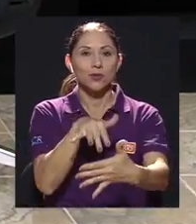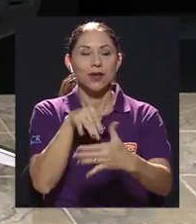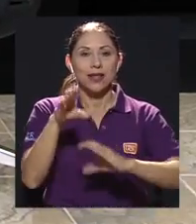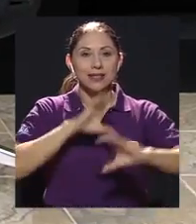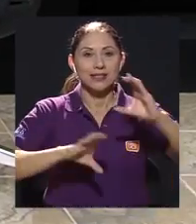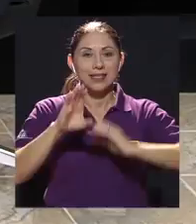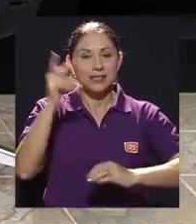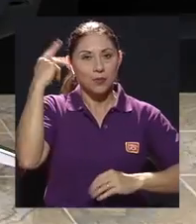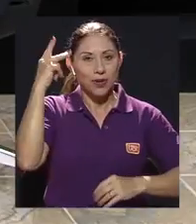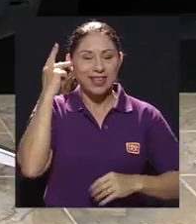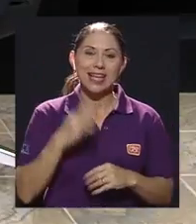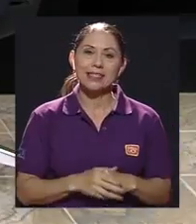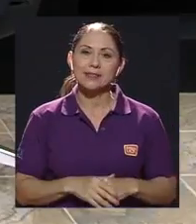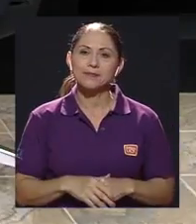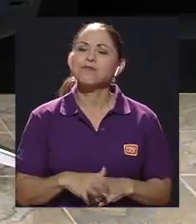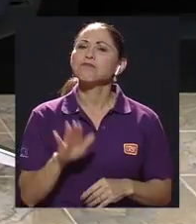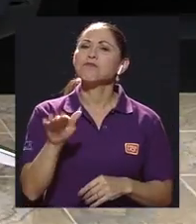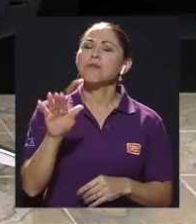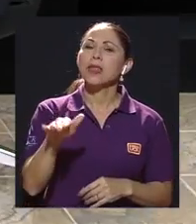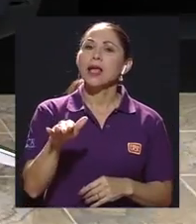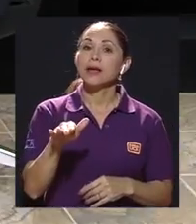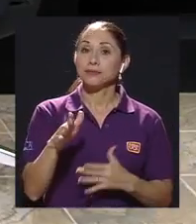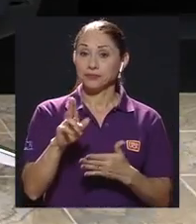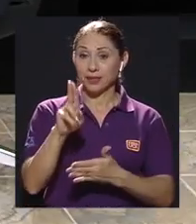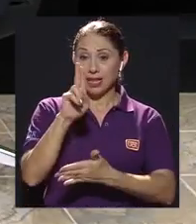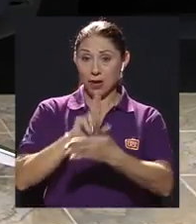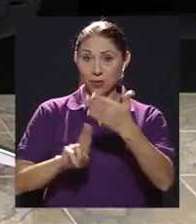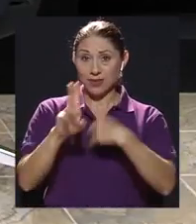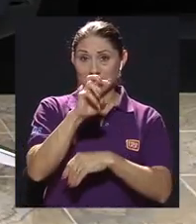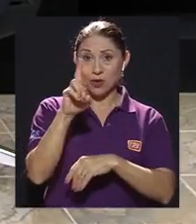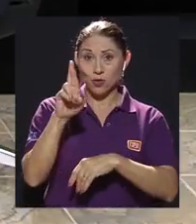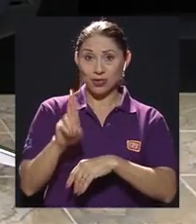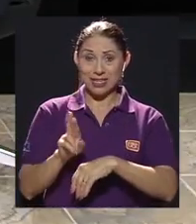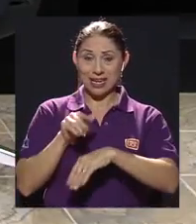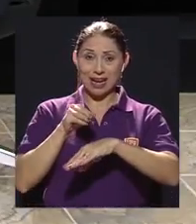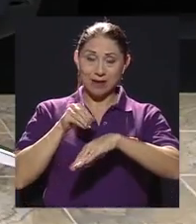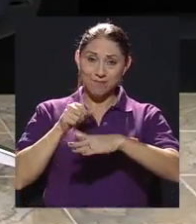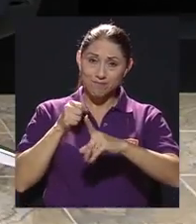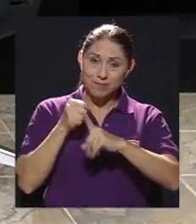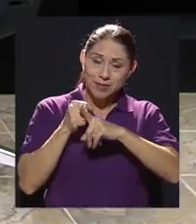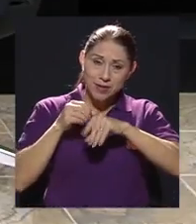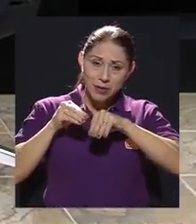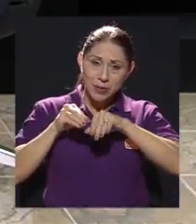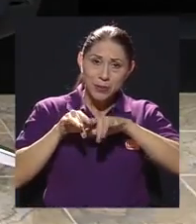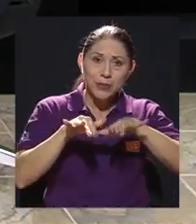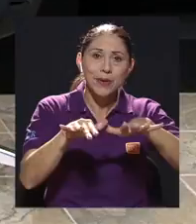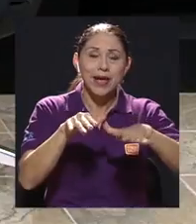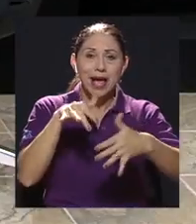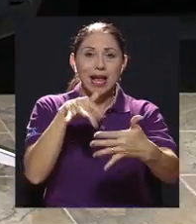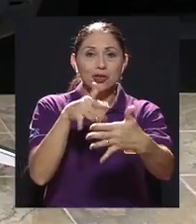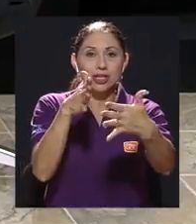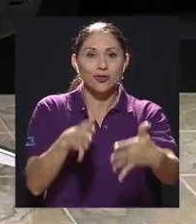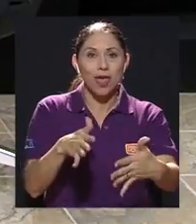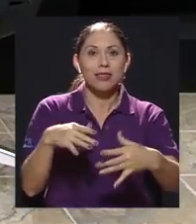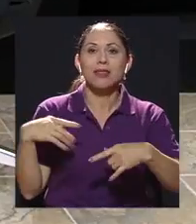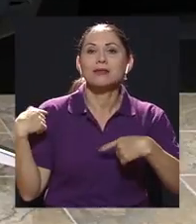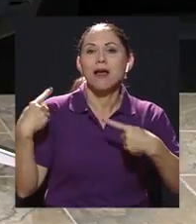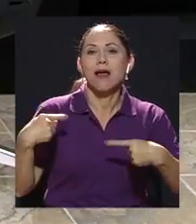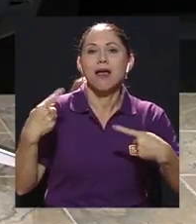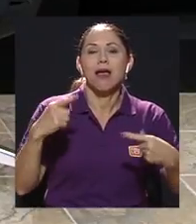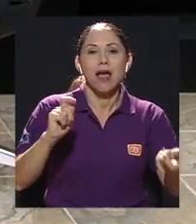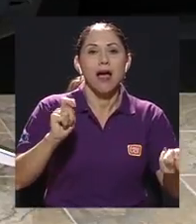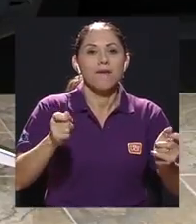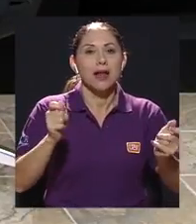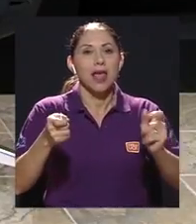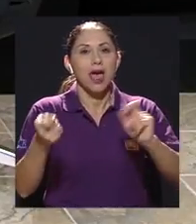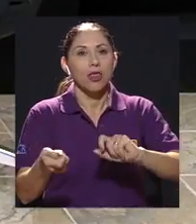Políticas. Randall, ¿el impacto de la Universidad de Costa Rica sobre los estudiantes ha variado? Era más